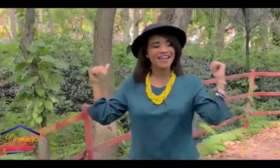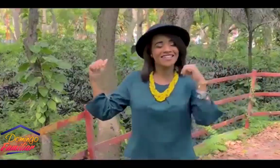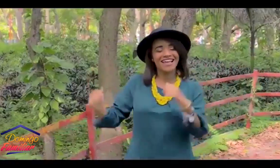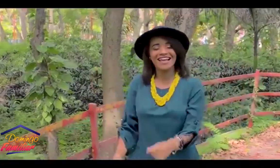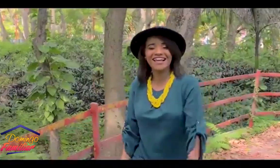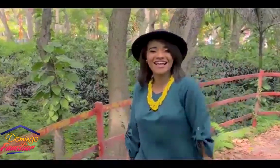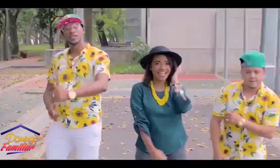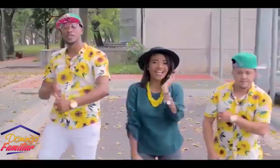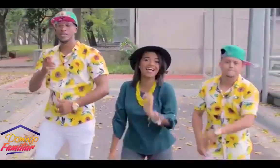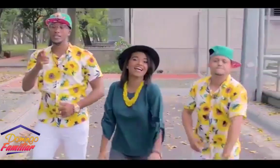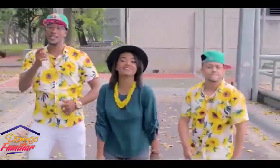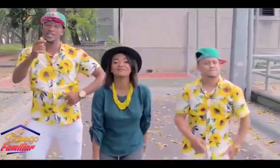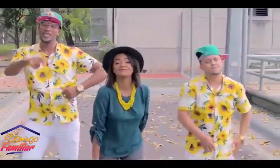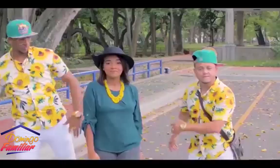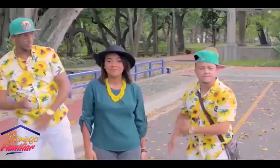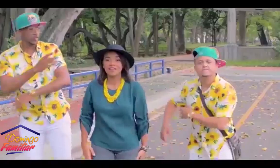como allá.